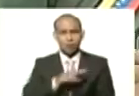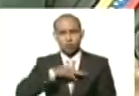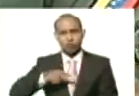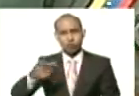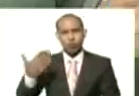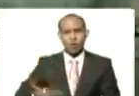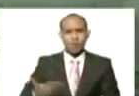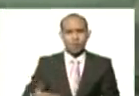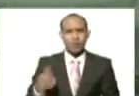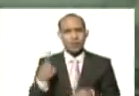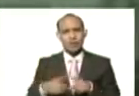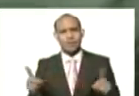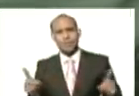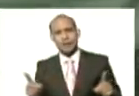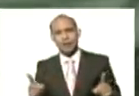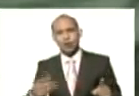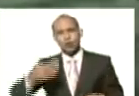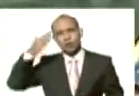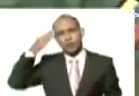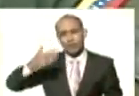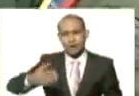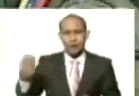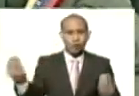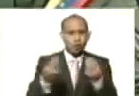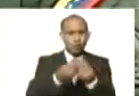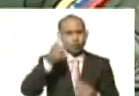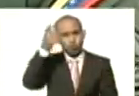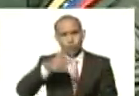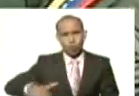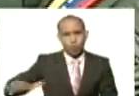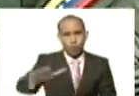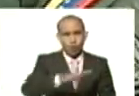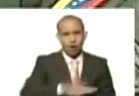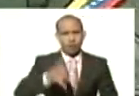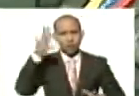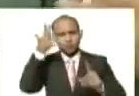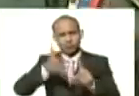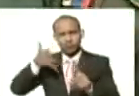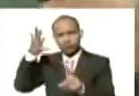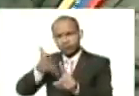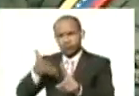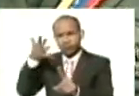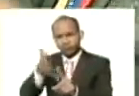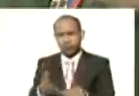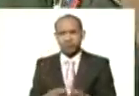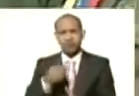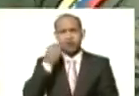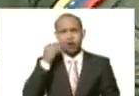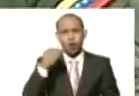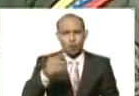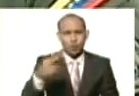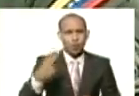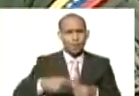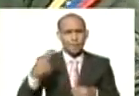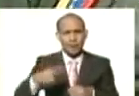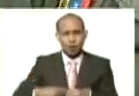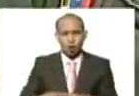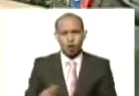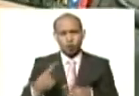importante. Pero con la milicia y el pueblo, estamos dando ahorita entrenamiento, por ejemplo, a la juventud petrolera,